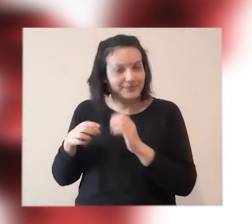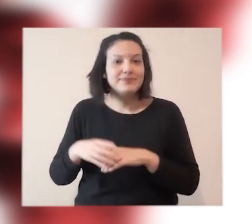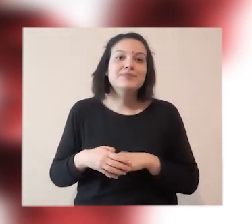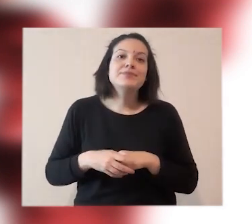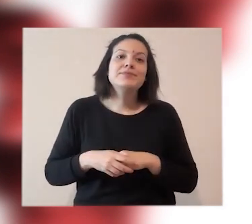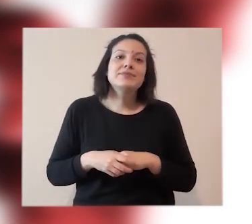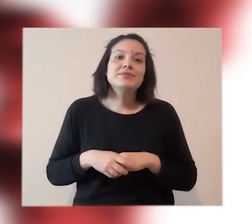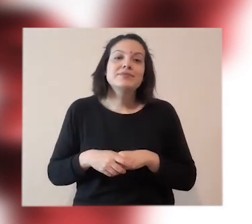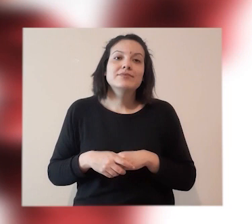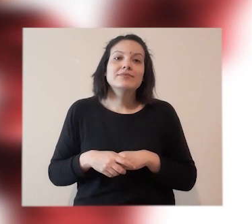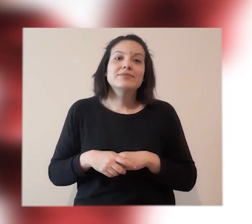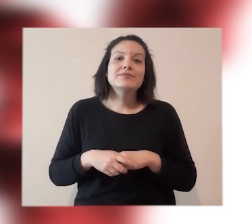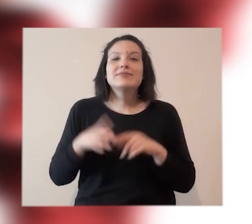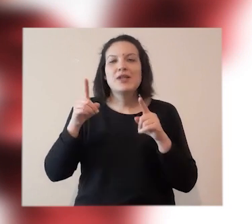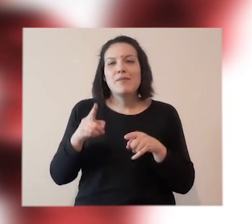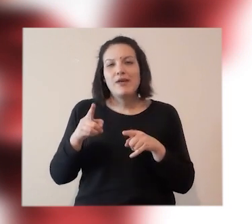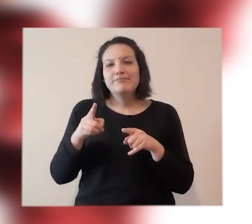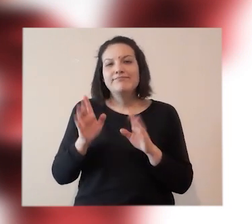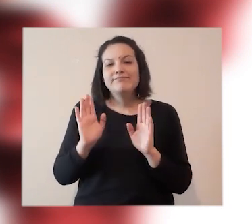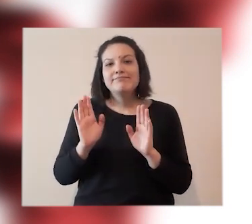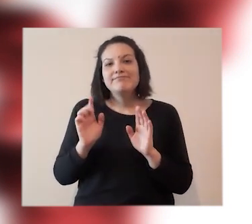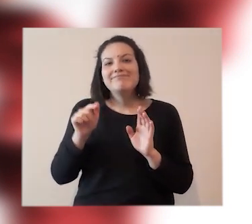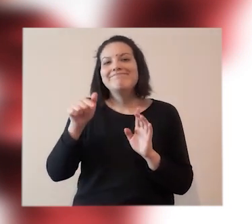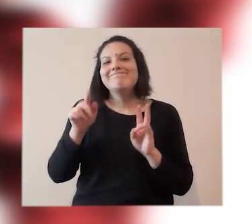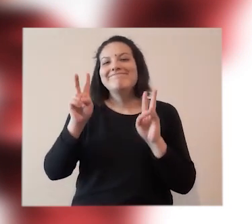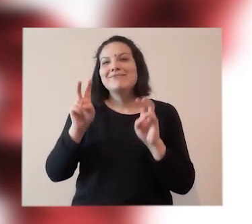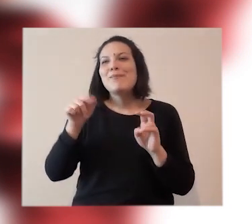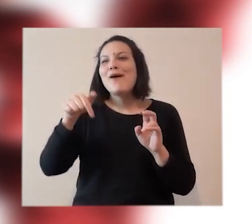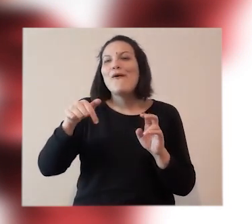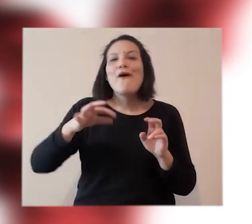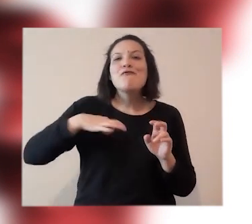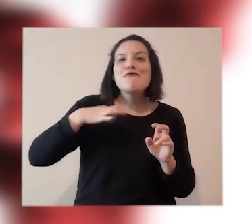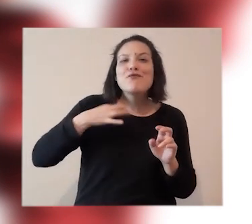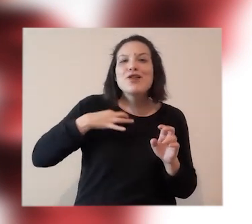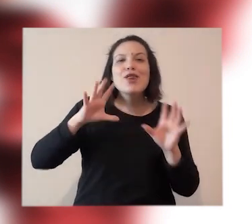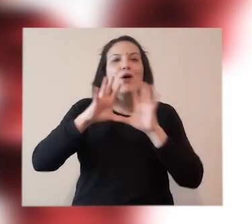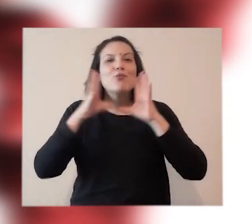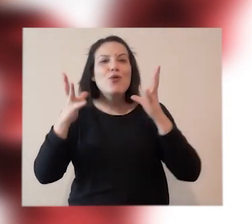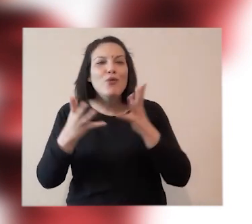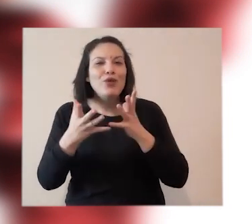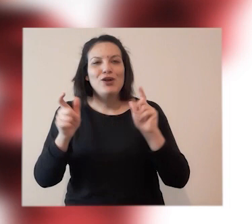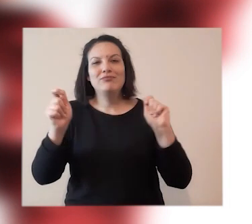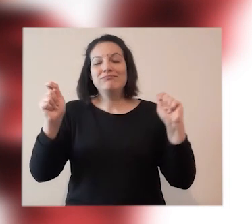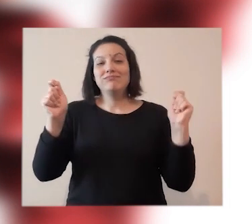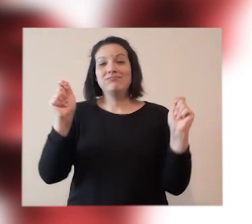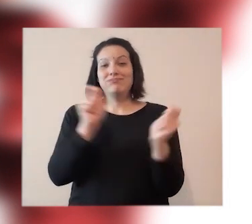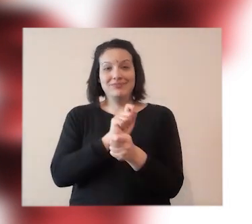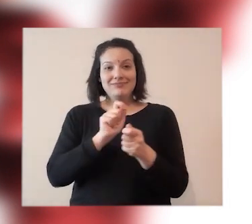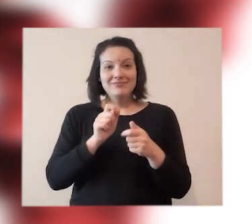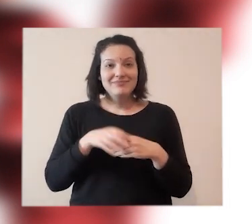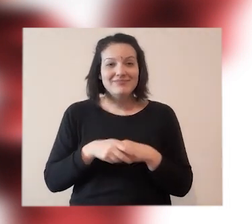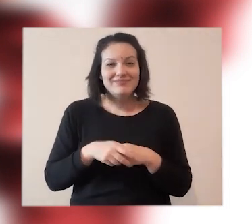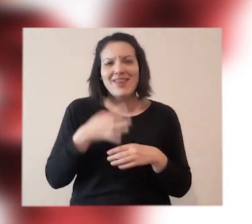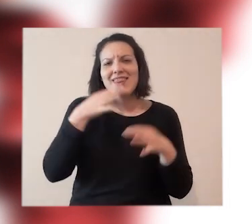por supuesto, y en esto hablábamos hoy que nuestras vidas y el mundo ha cambiado y seguramente esos cambios